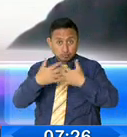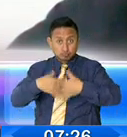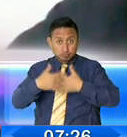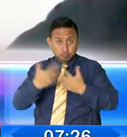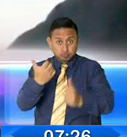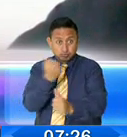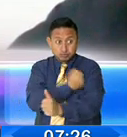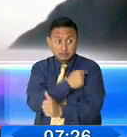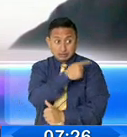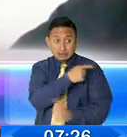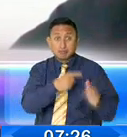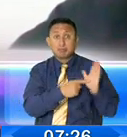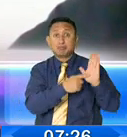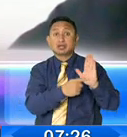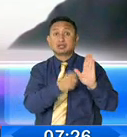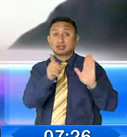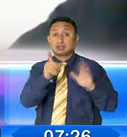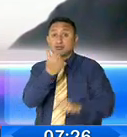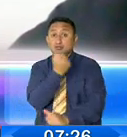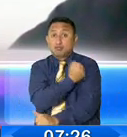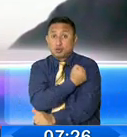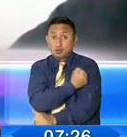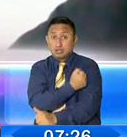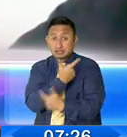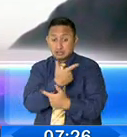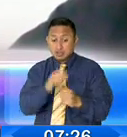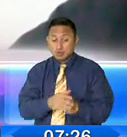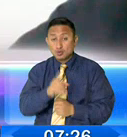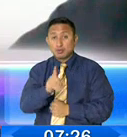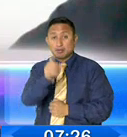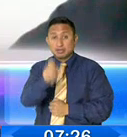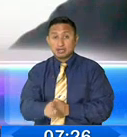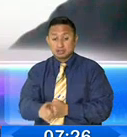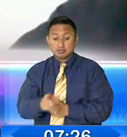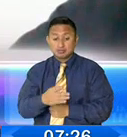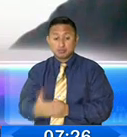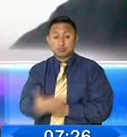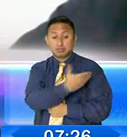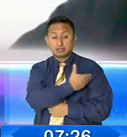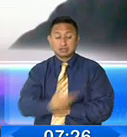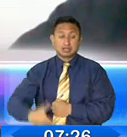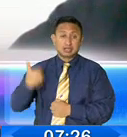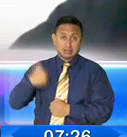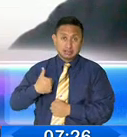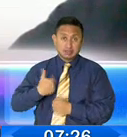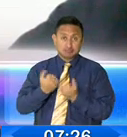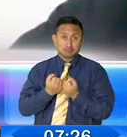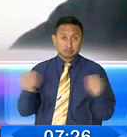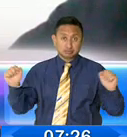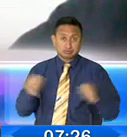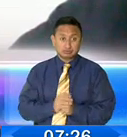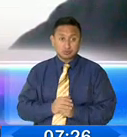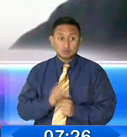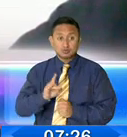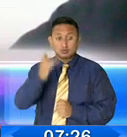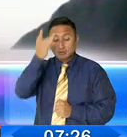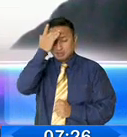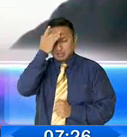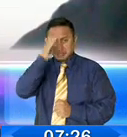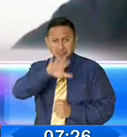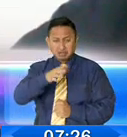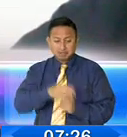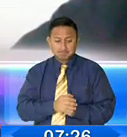caso diciendo que la vacuna ha salvado la vida del presidente Fernández porque ha cursado una enfermedad leve. Si nosotros nos